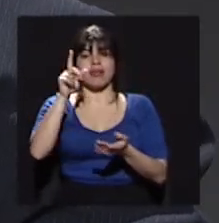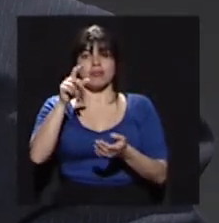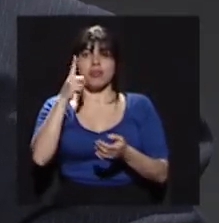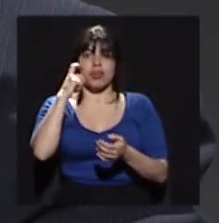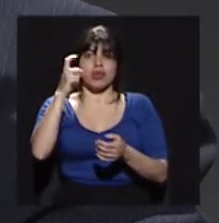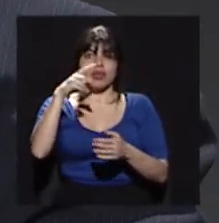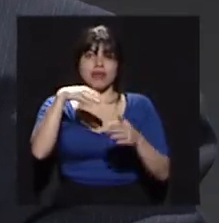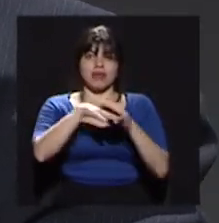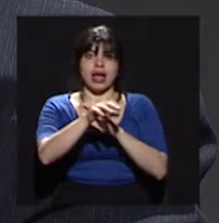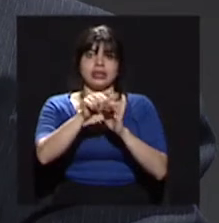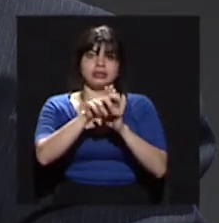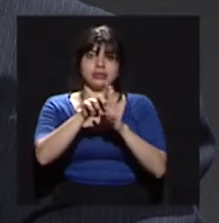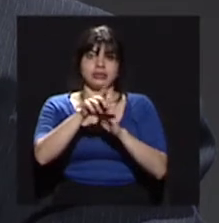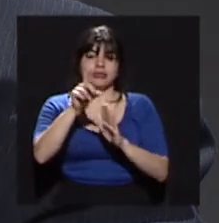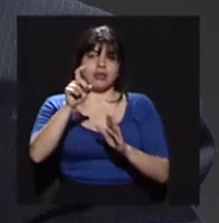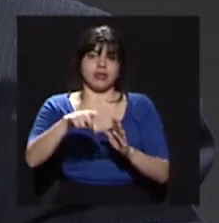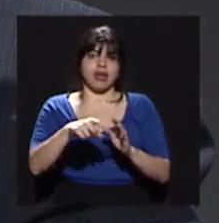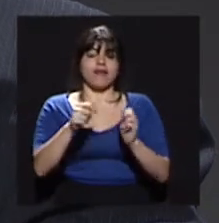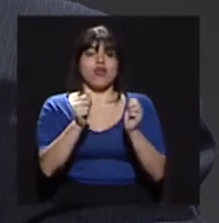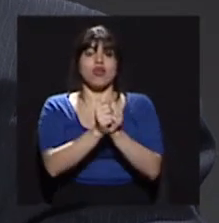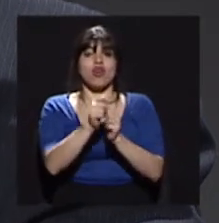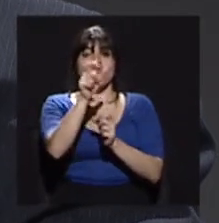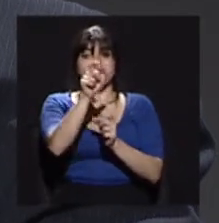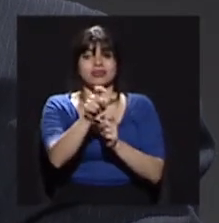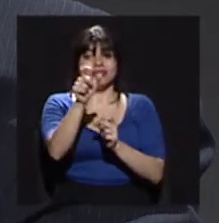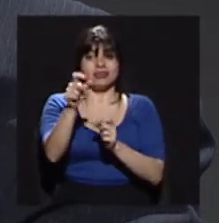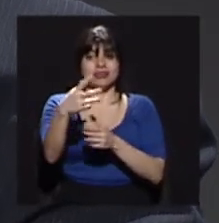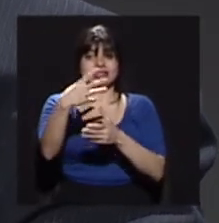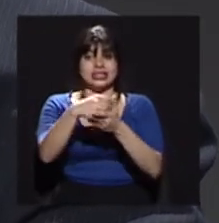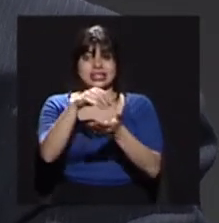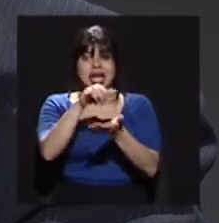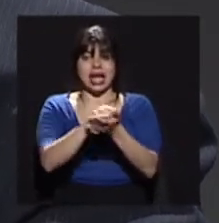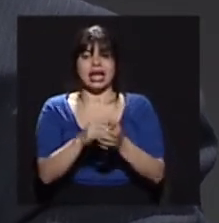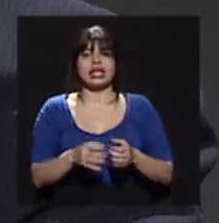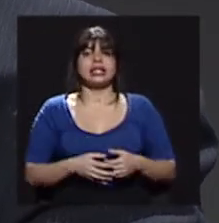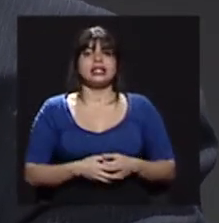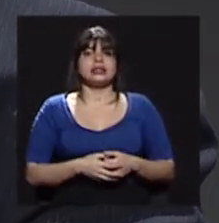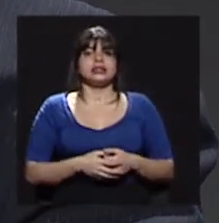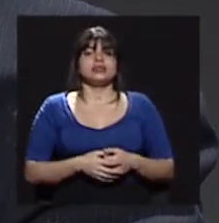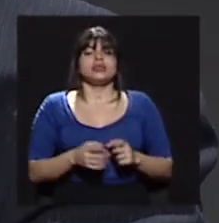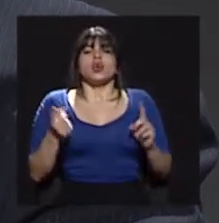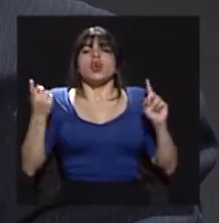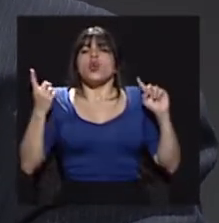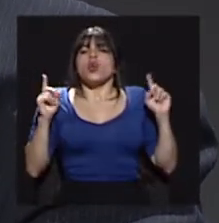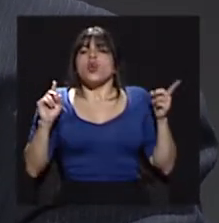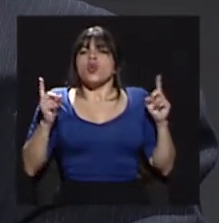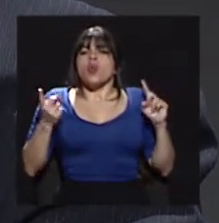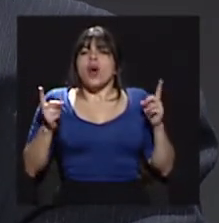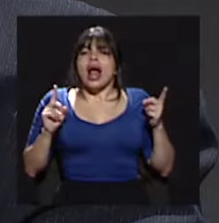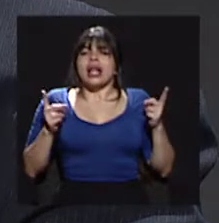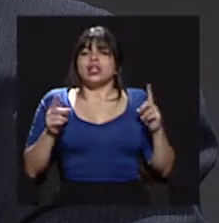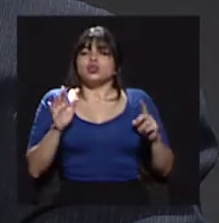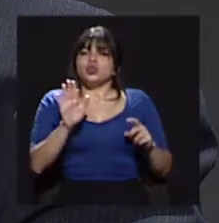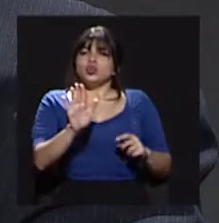legislativa necesariamente con los actores que están ahí cuál es